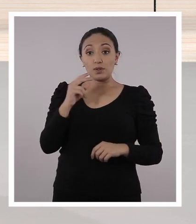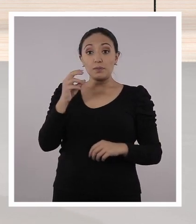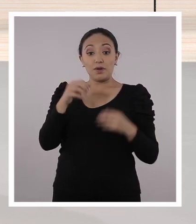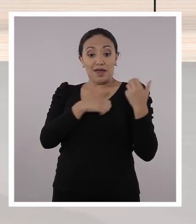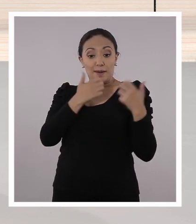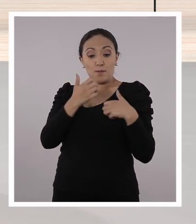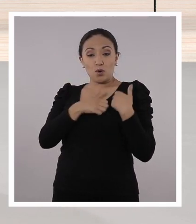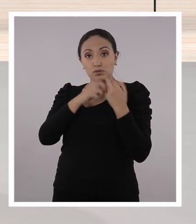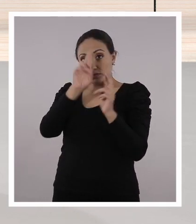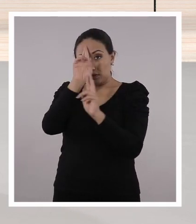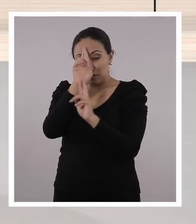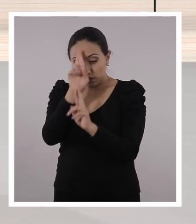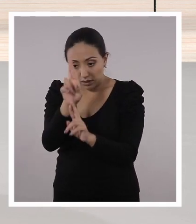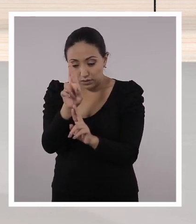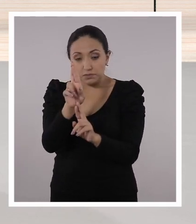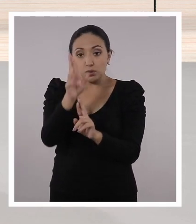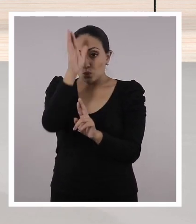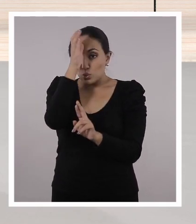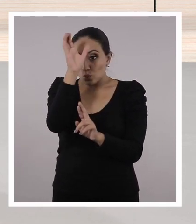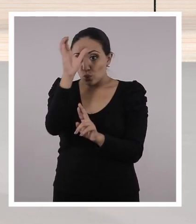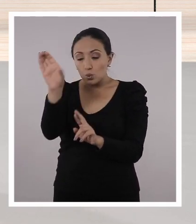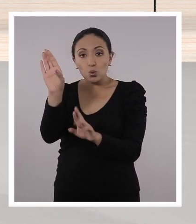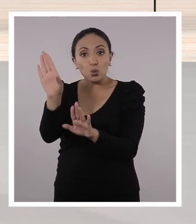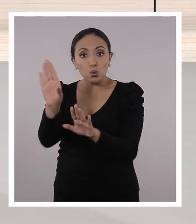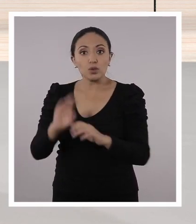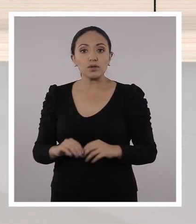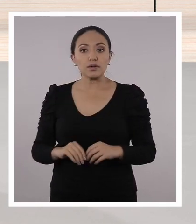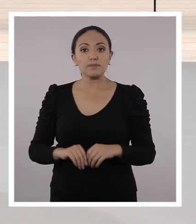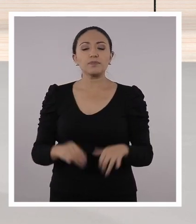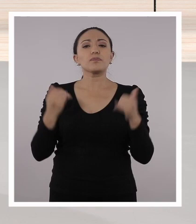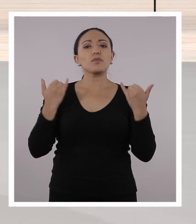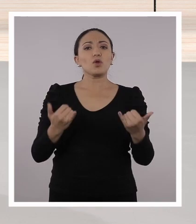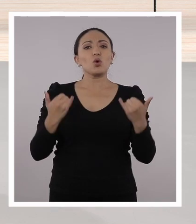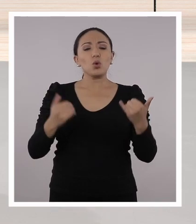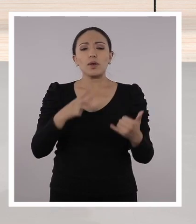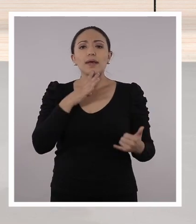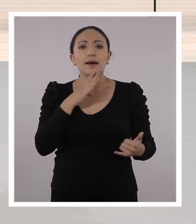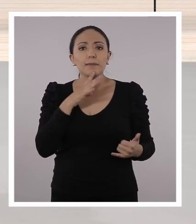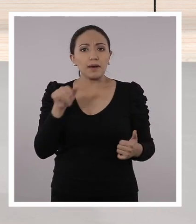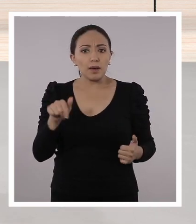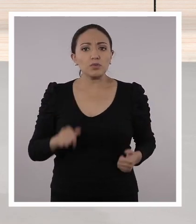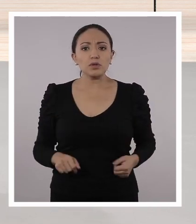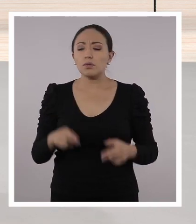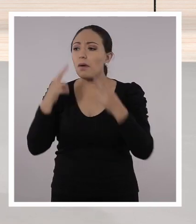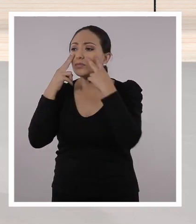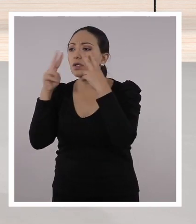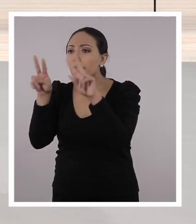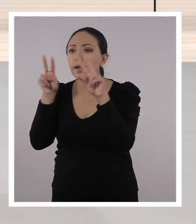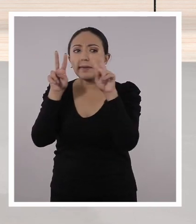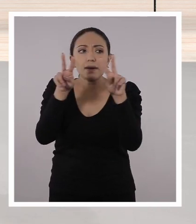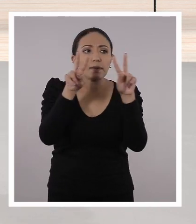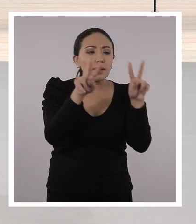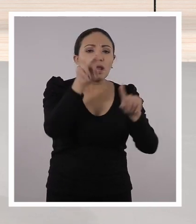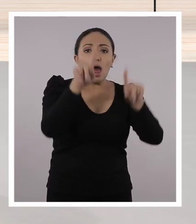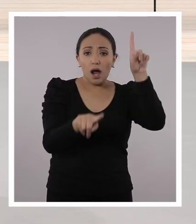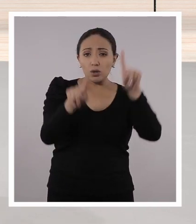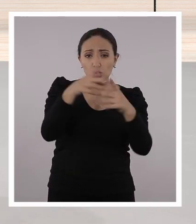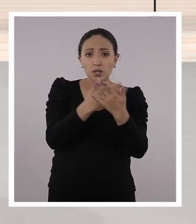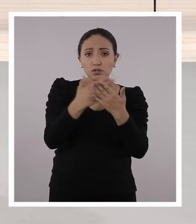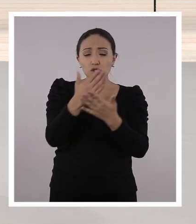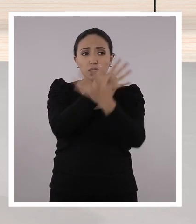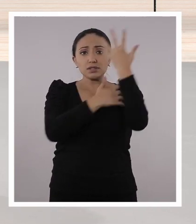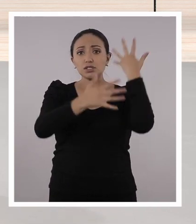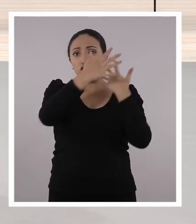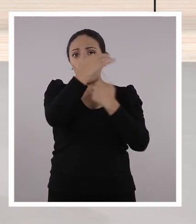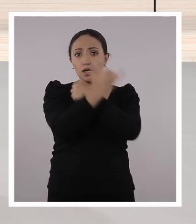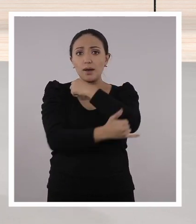un acercamiento emocional, pero también de respeto a una cultura. Y sabes qué, Nelly, hoy vamos a hablar de eso. Vamos a reconocer algunos